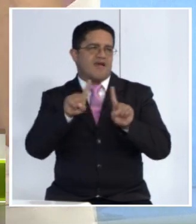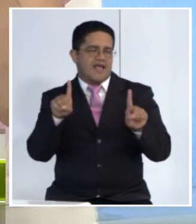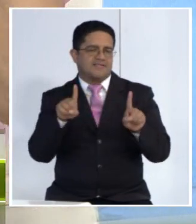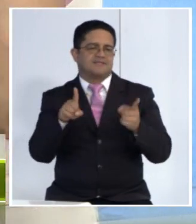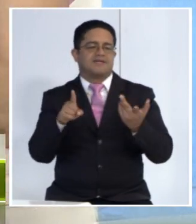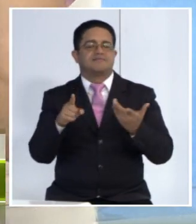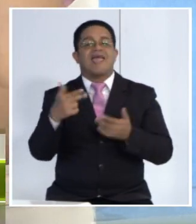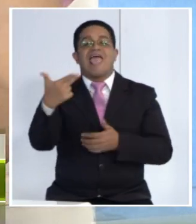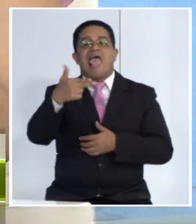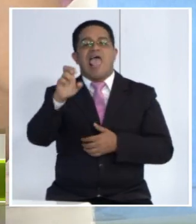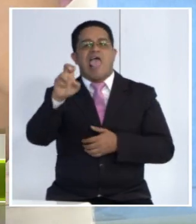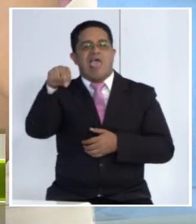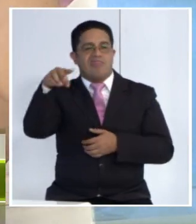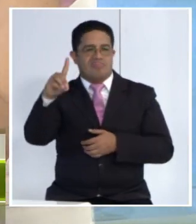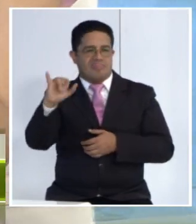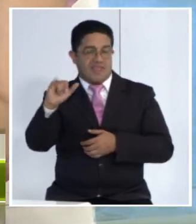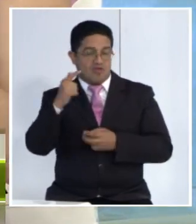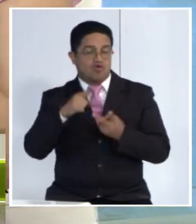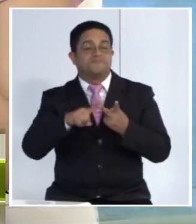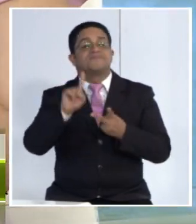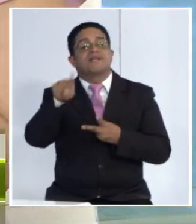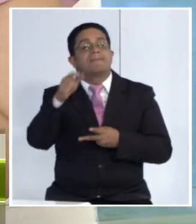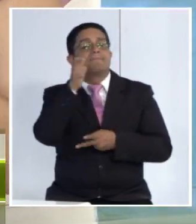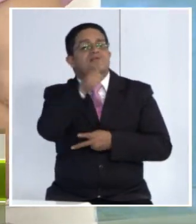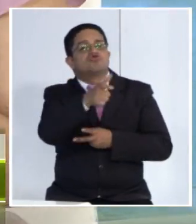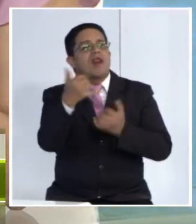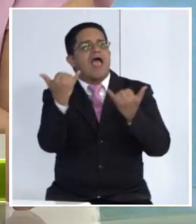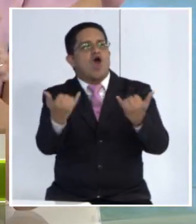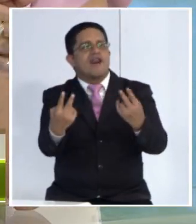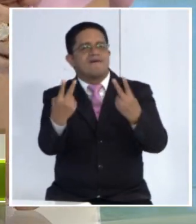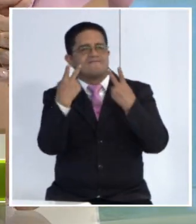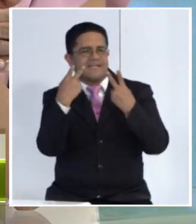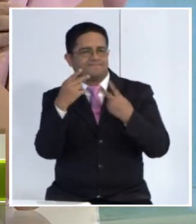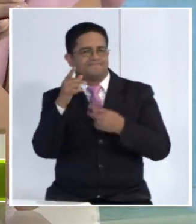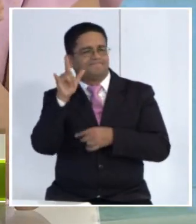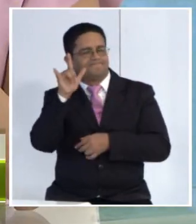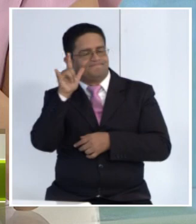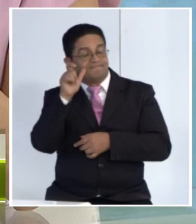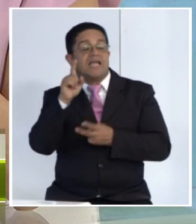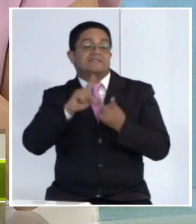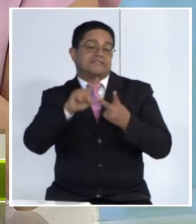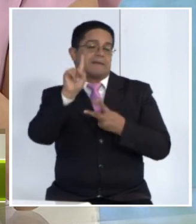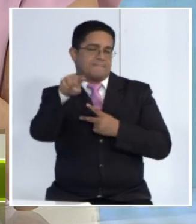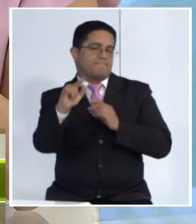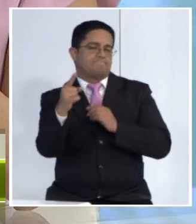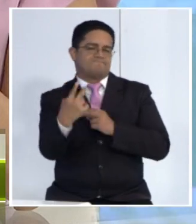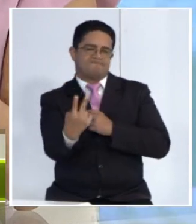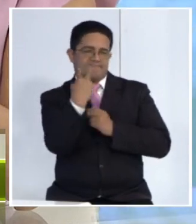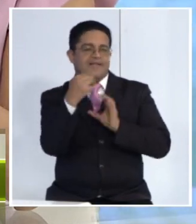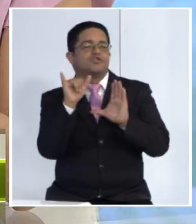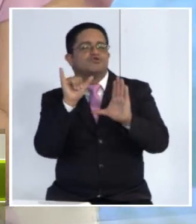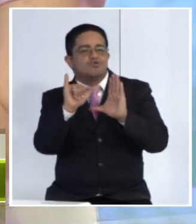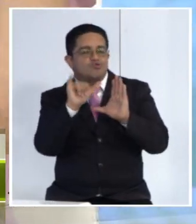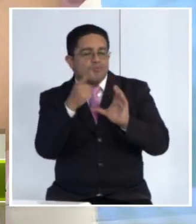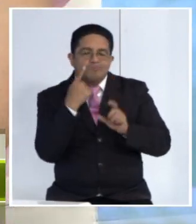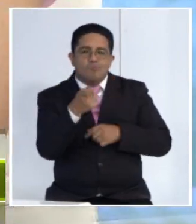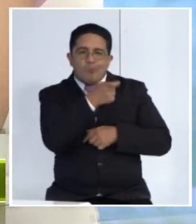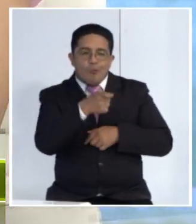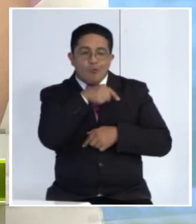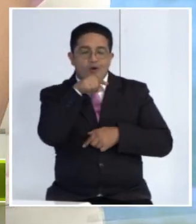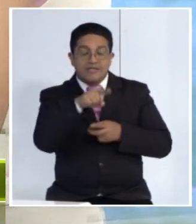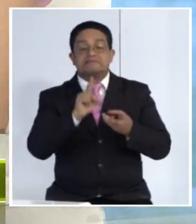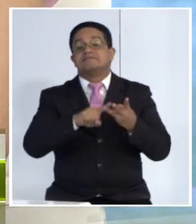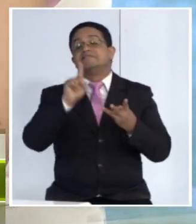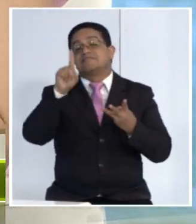para las personas que se están conectando con nosotros a través de la pantalla de Globovisión, que recuerde que también nos puede ver a través de YouTube como Globovisión en vivo y también a través